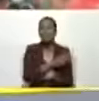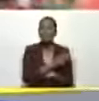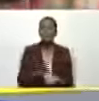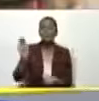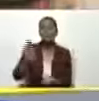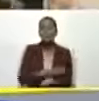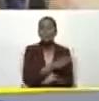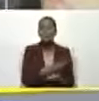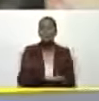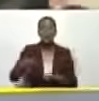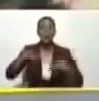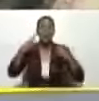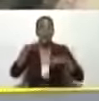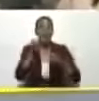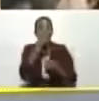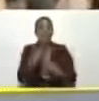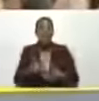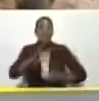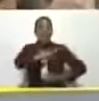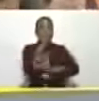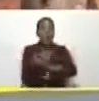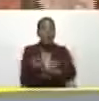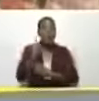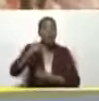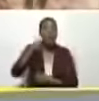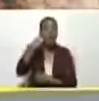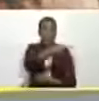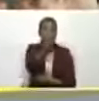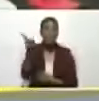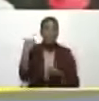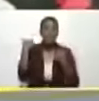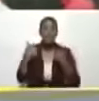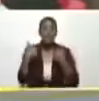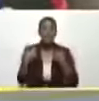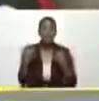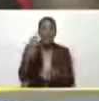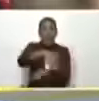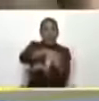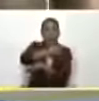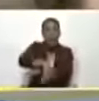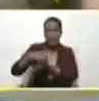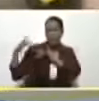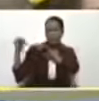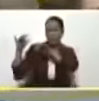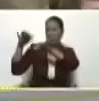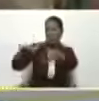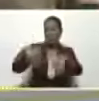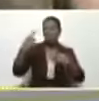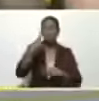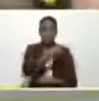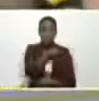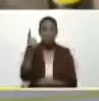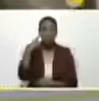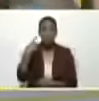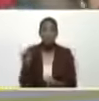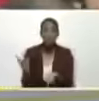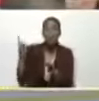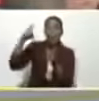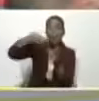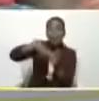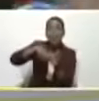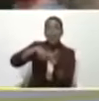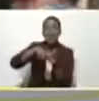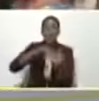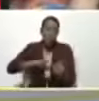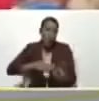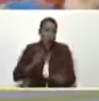muy hermosa esta energía que ustedes traen mira ahí veníamos en las calles yo me incorporé Porque yo